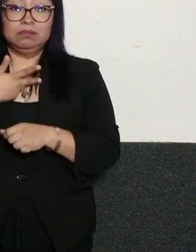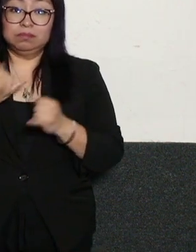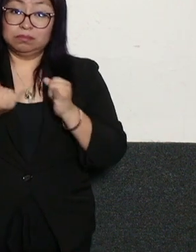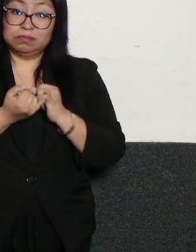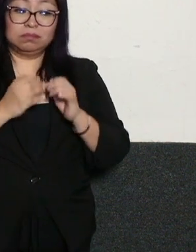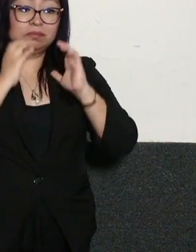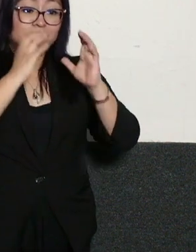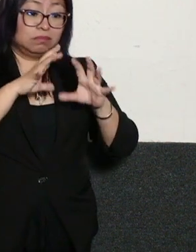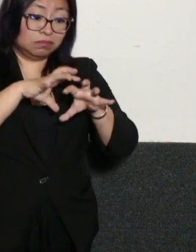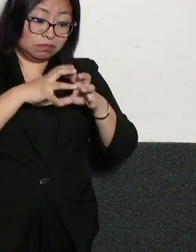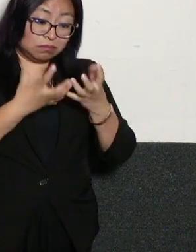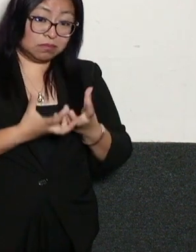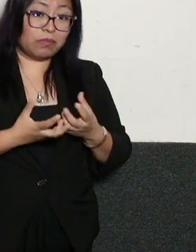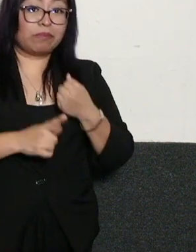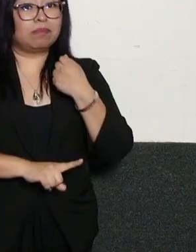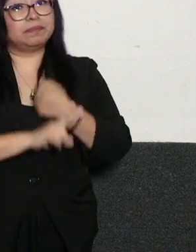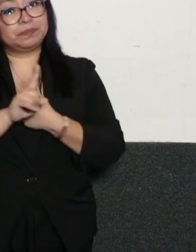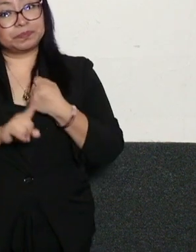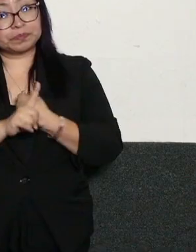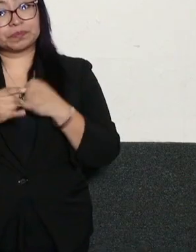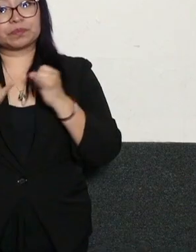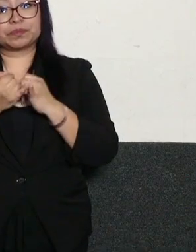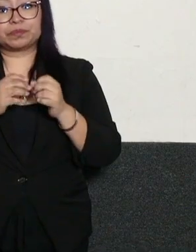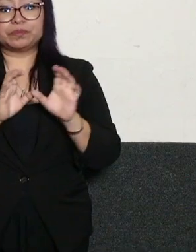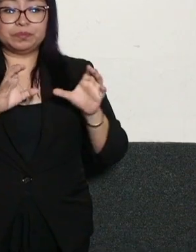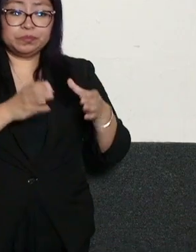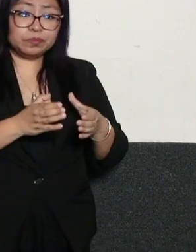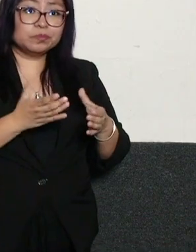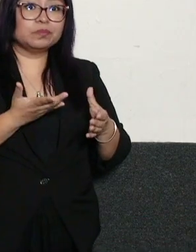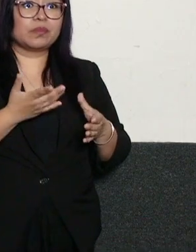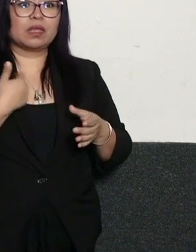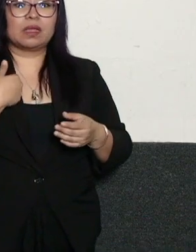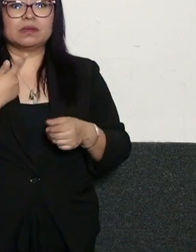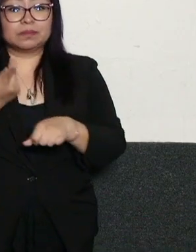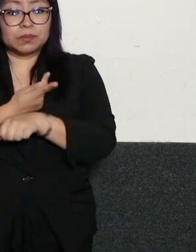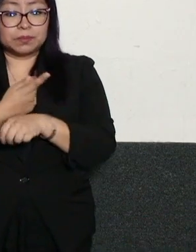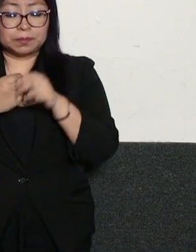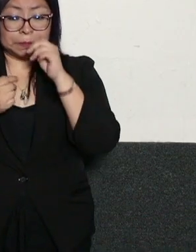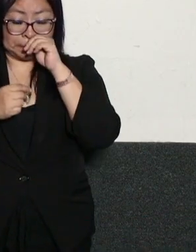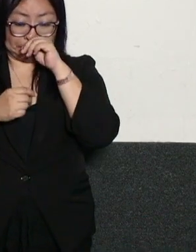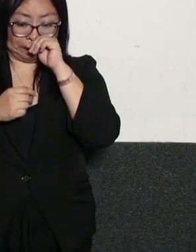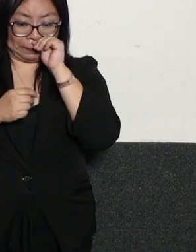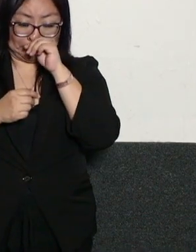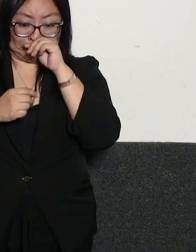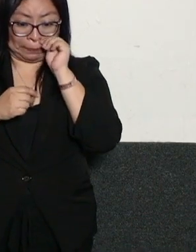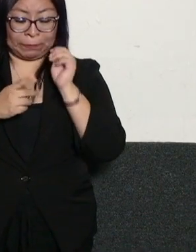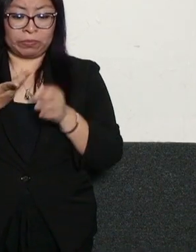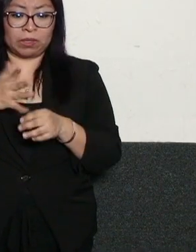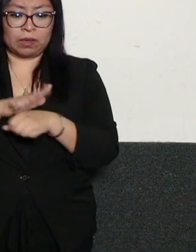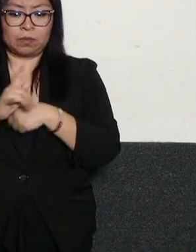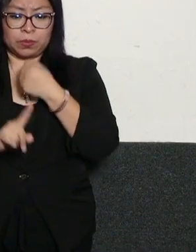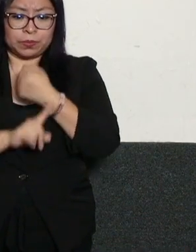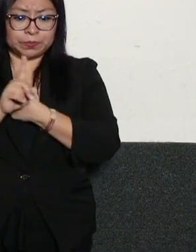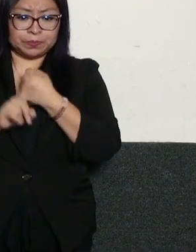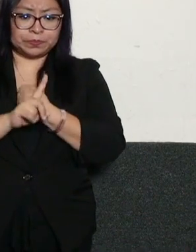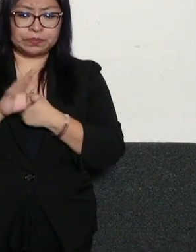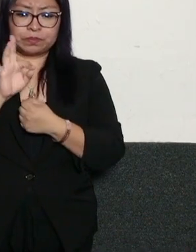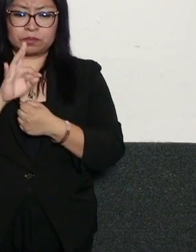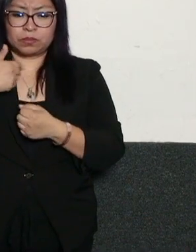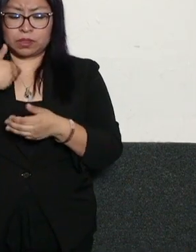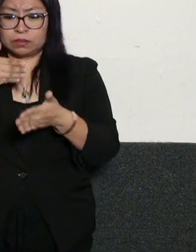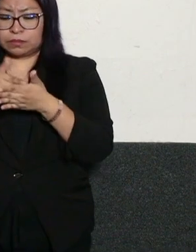ambientales o sociales. Hoy día un campo de estudio tiene que ver precisamente con algunos sesgos que encontramos también en